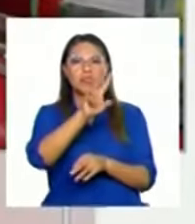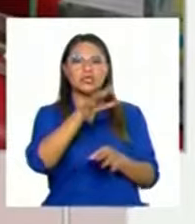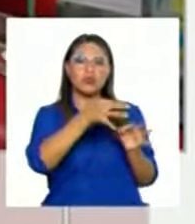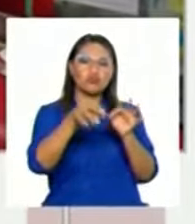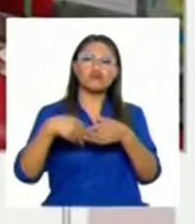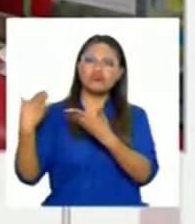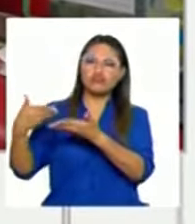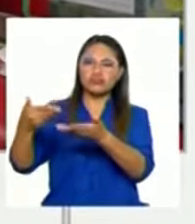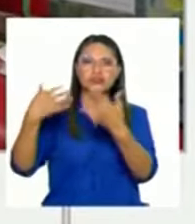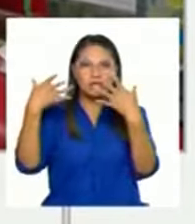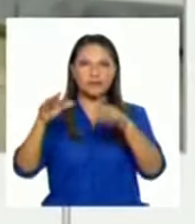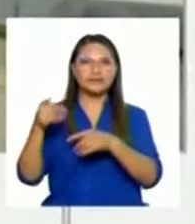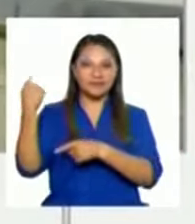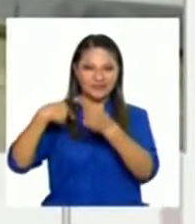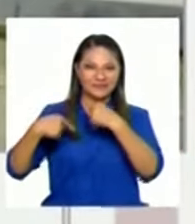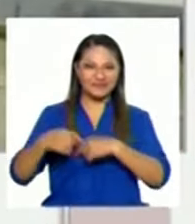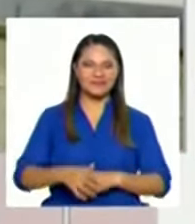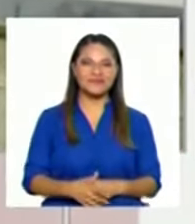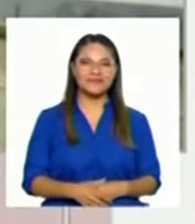se lo contamos en breve.